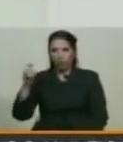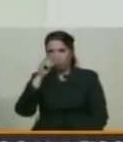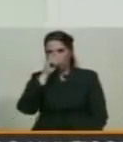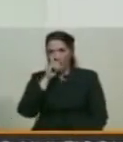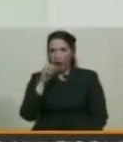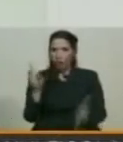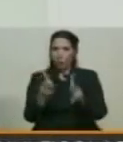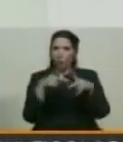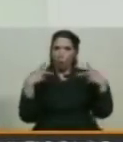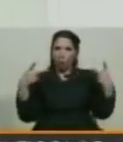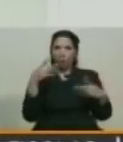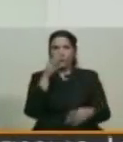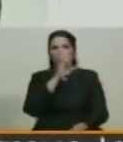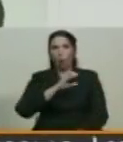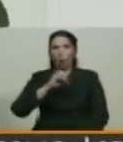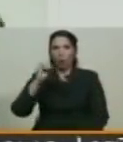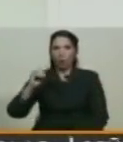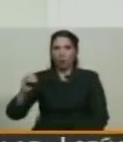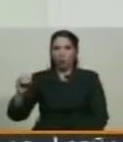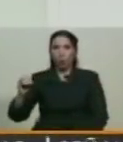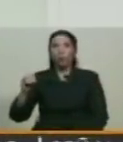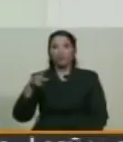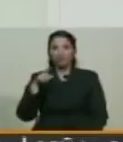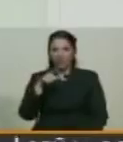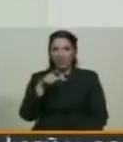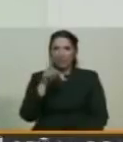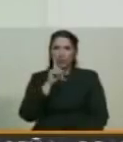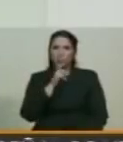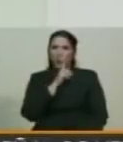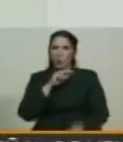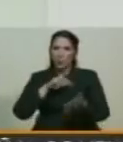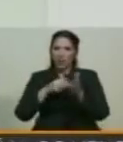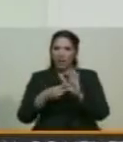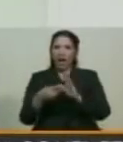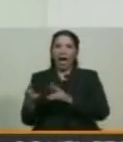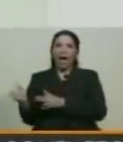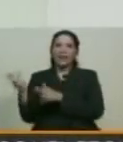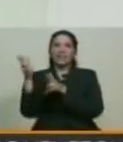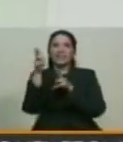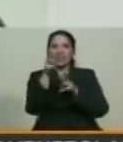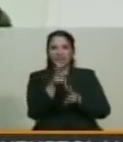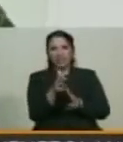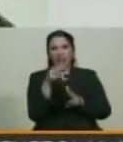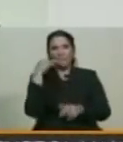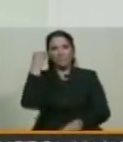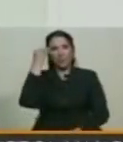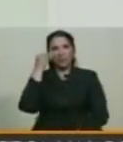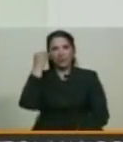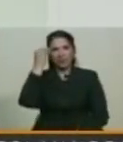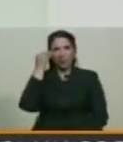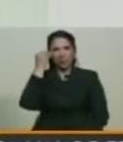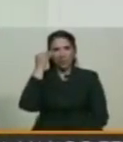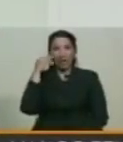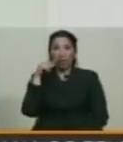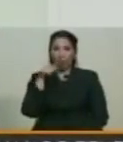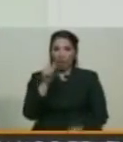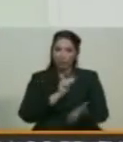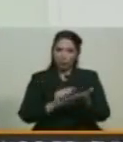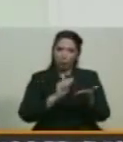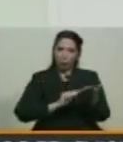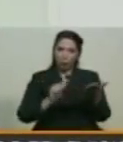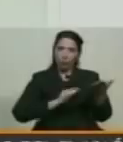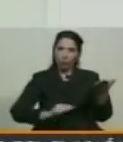Orinoco, la artillería del pensamiento, aquello que hacía falta al Libertador para proseguir la gesta de